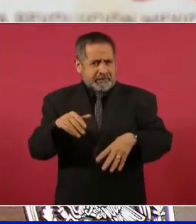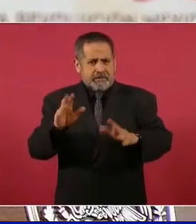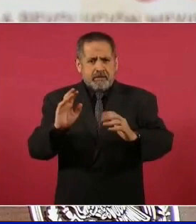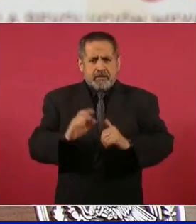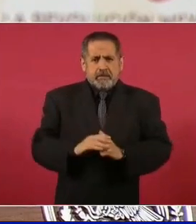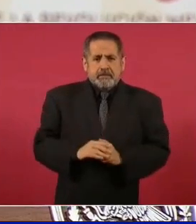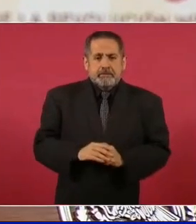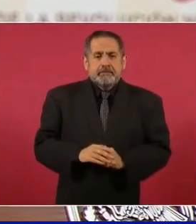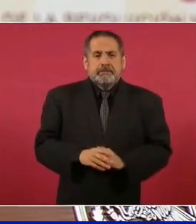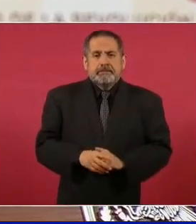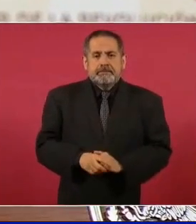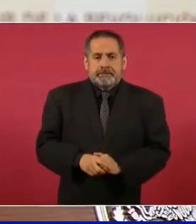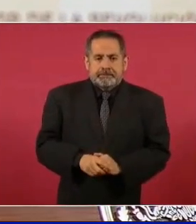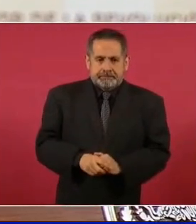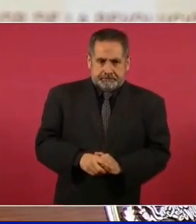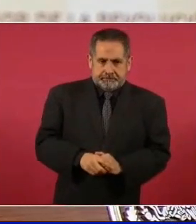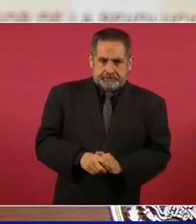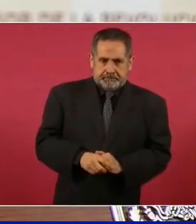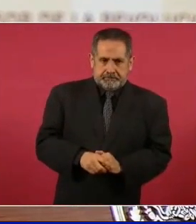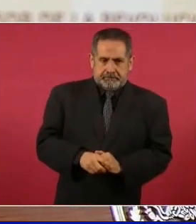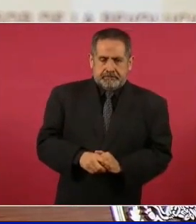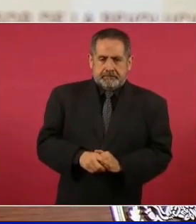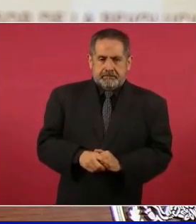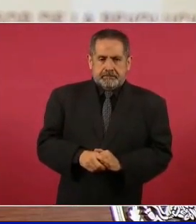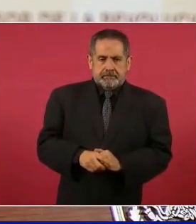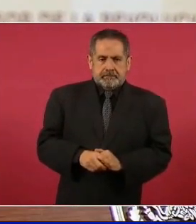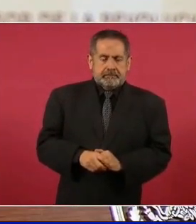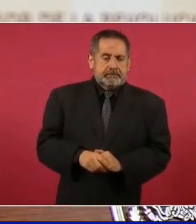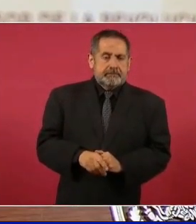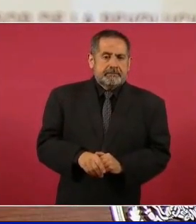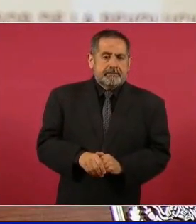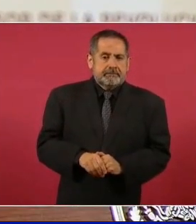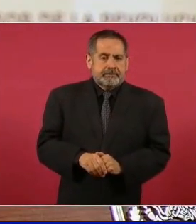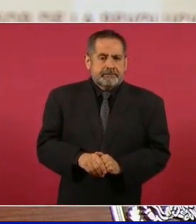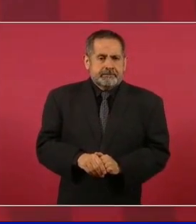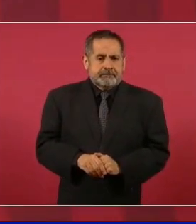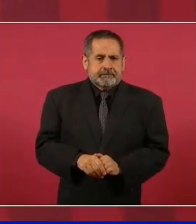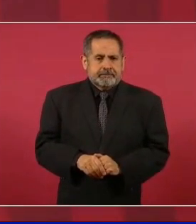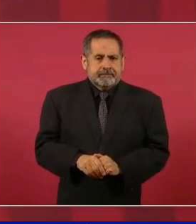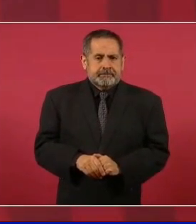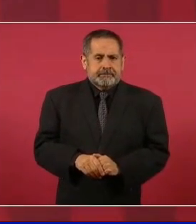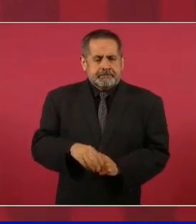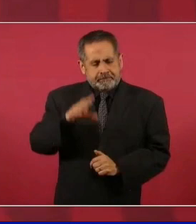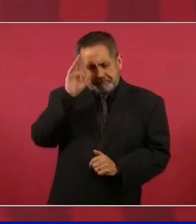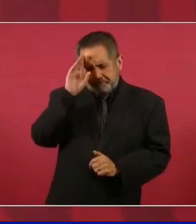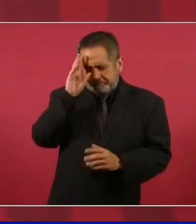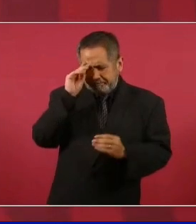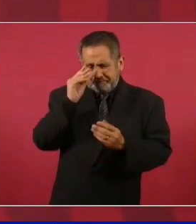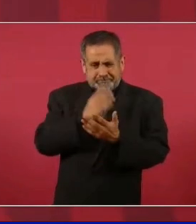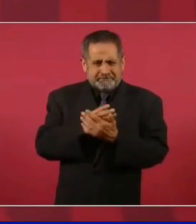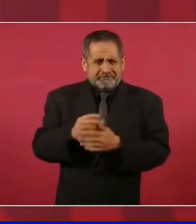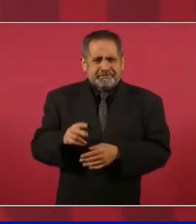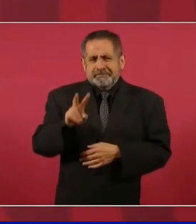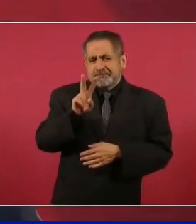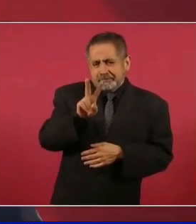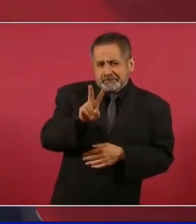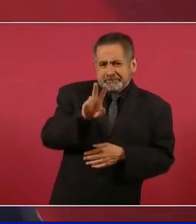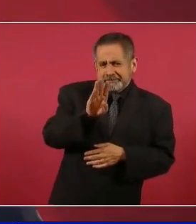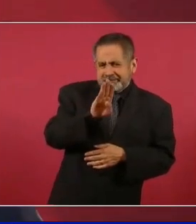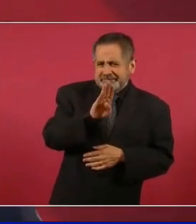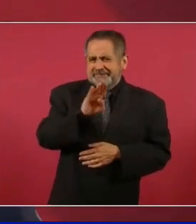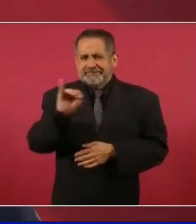enorme. En efecto,